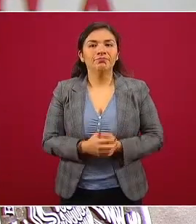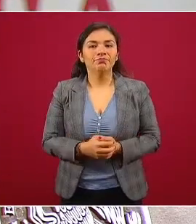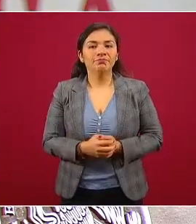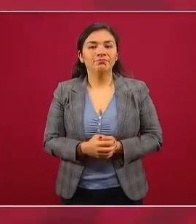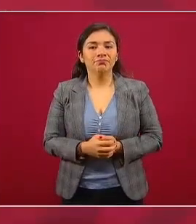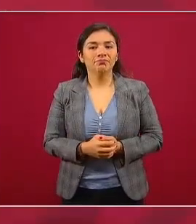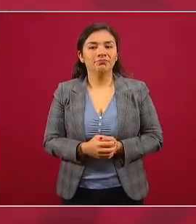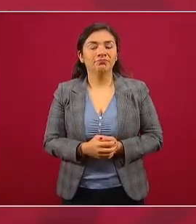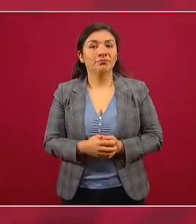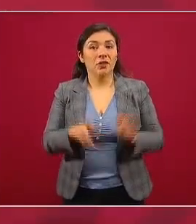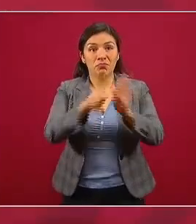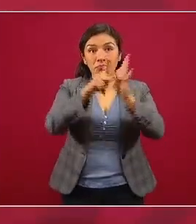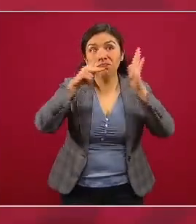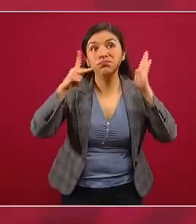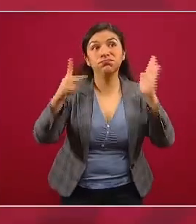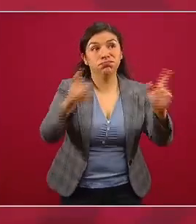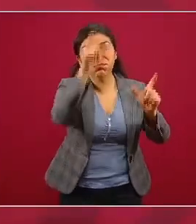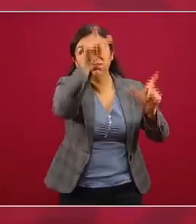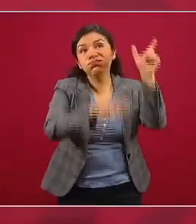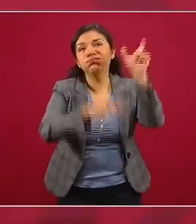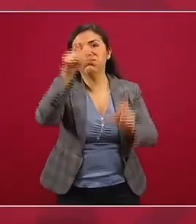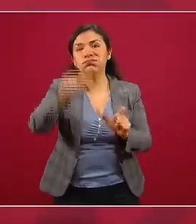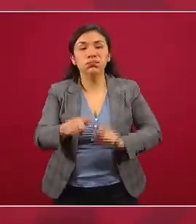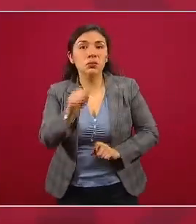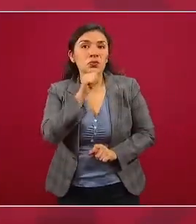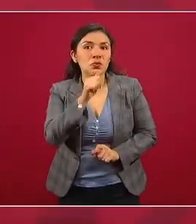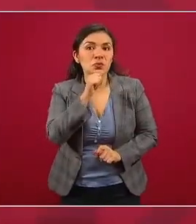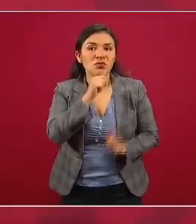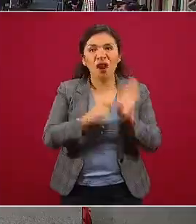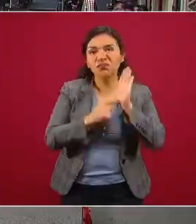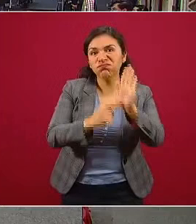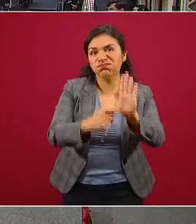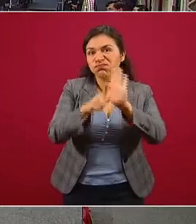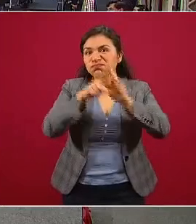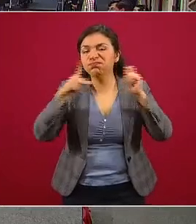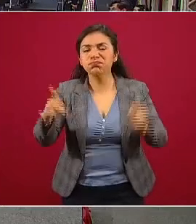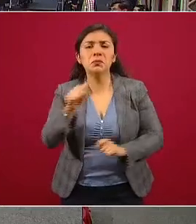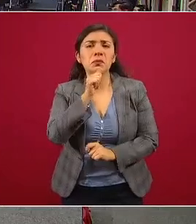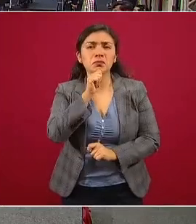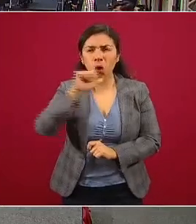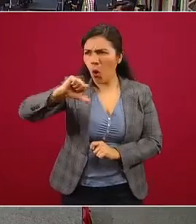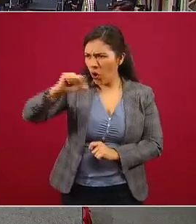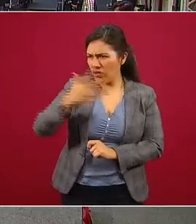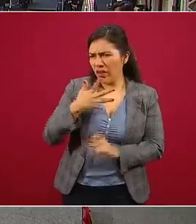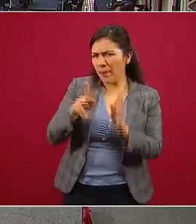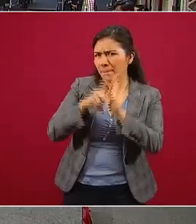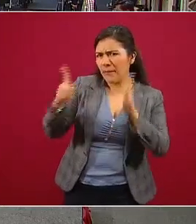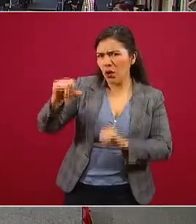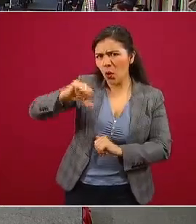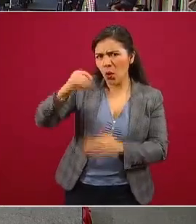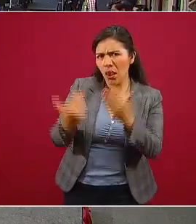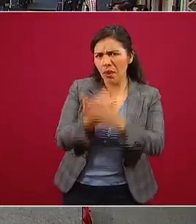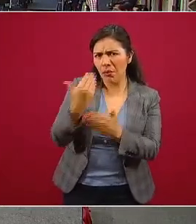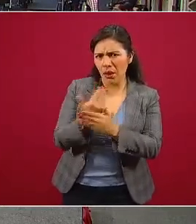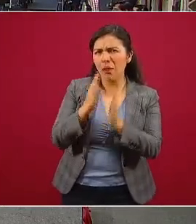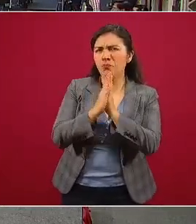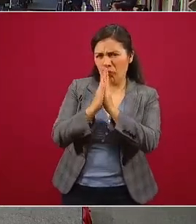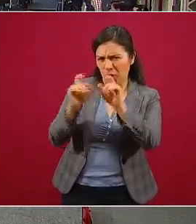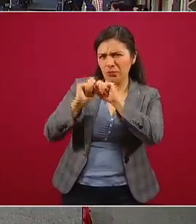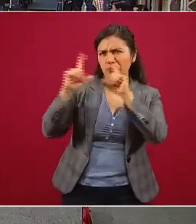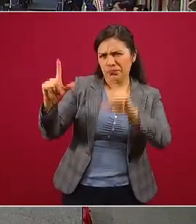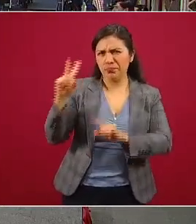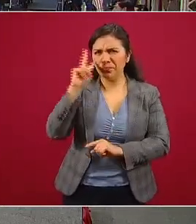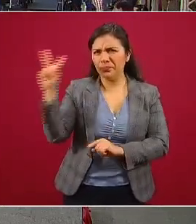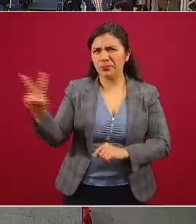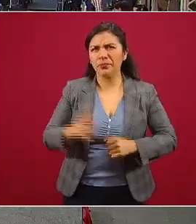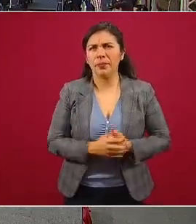las 8 columnas, no las he visto. A ver, ¿no tienes el periódico hoy? Sí, ponlo, porque nada